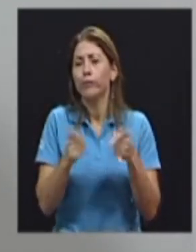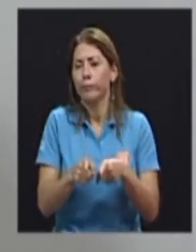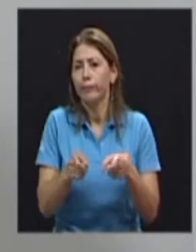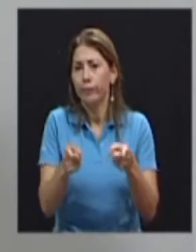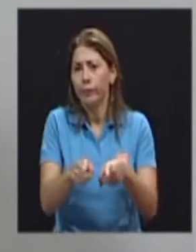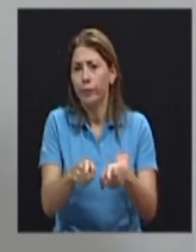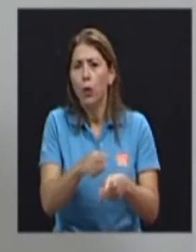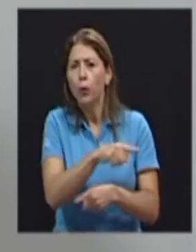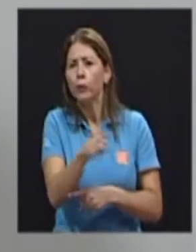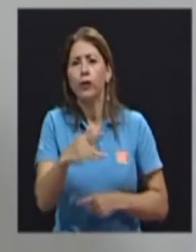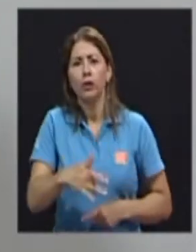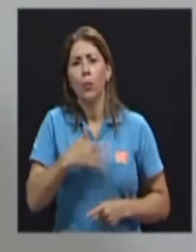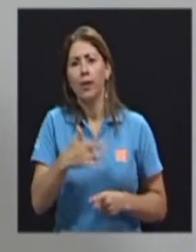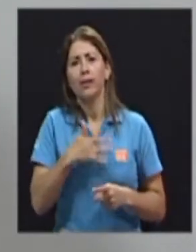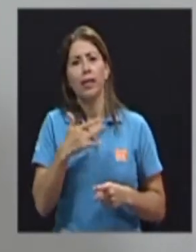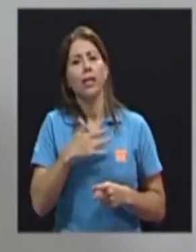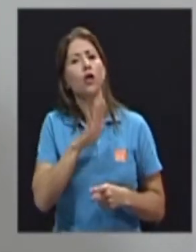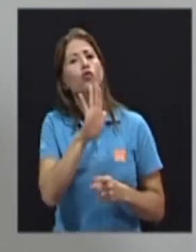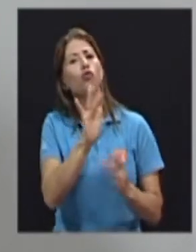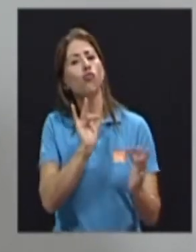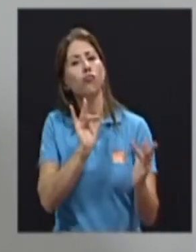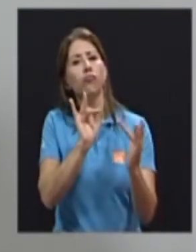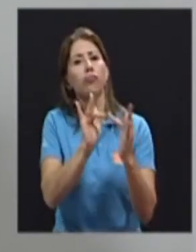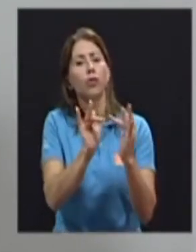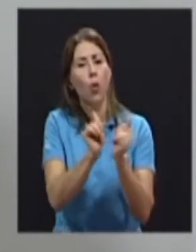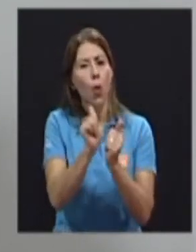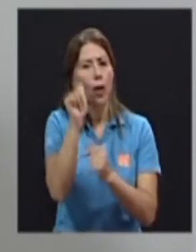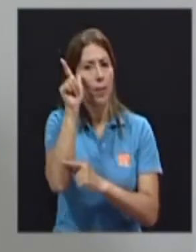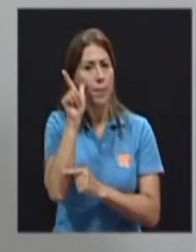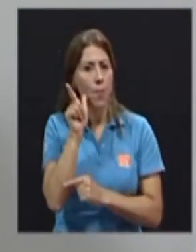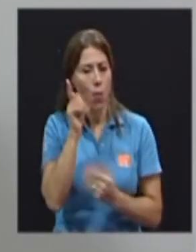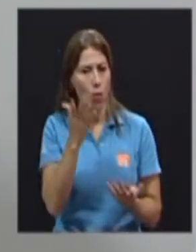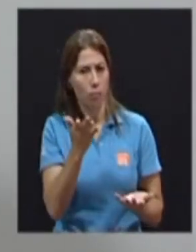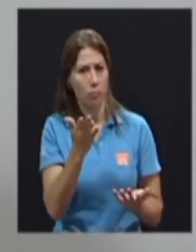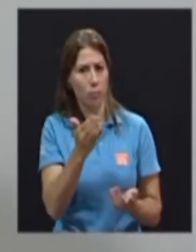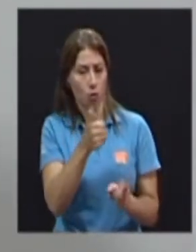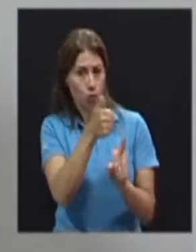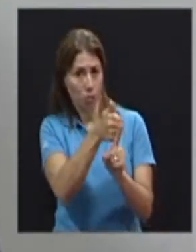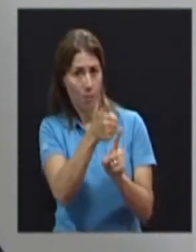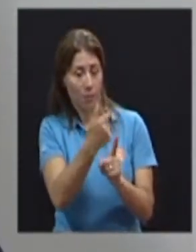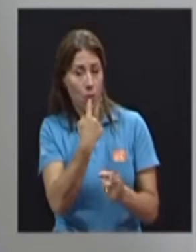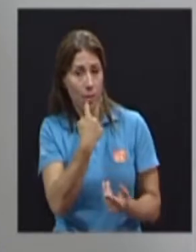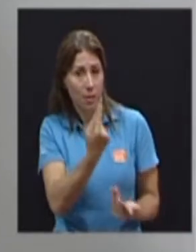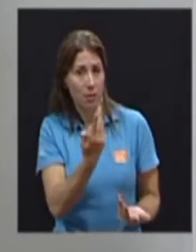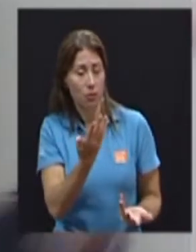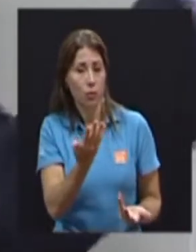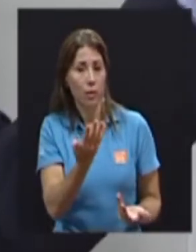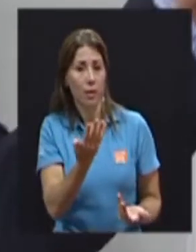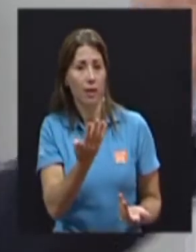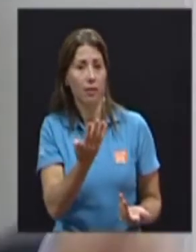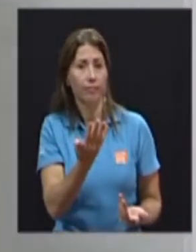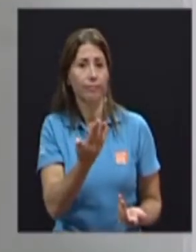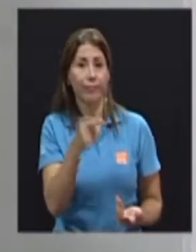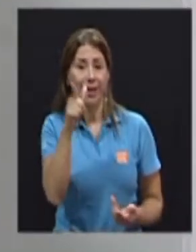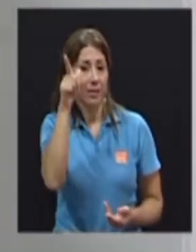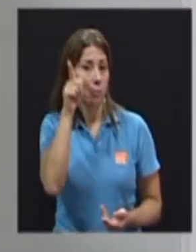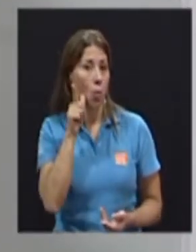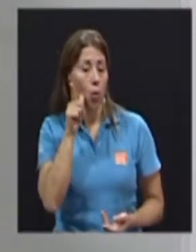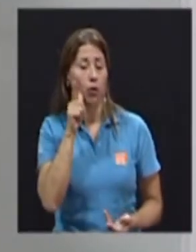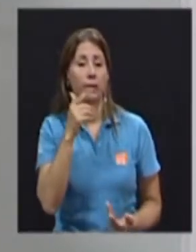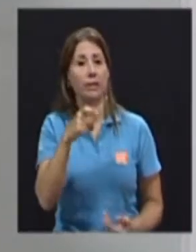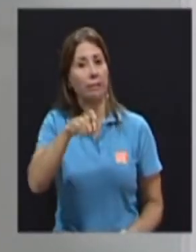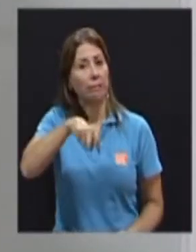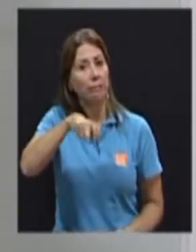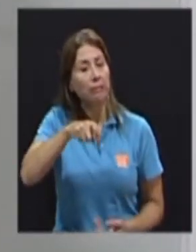acercamiento con Limón, donde usted mismo, don Marcelo, ha dicho que hay una necesidad y que